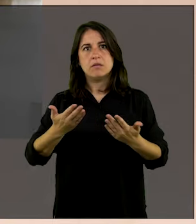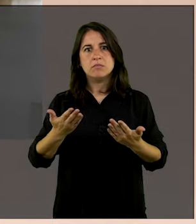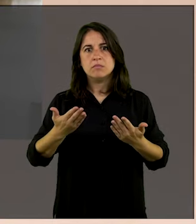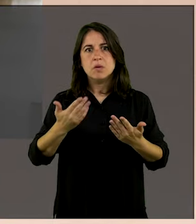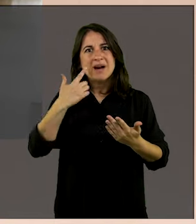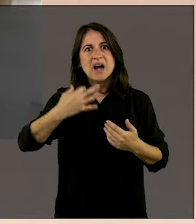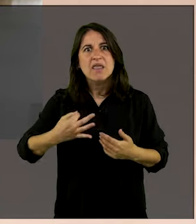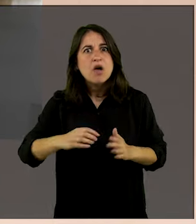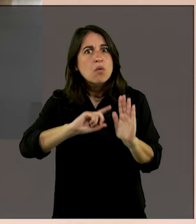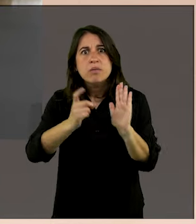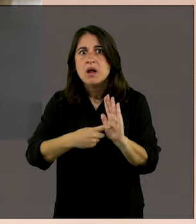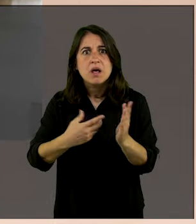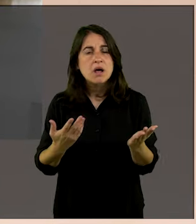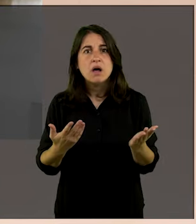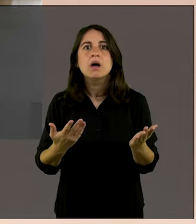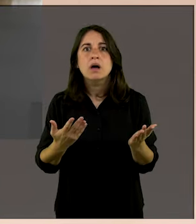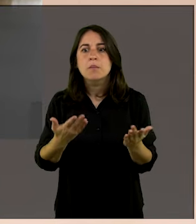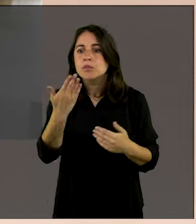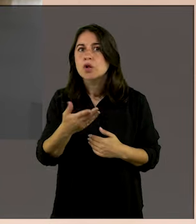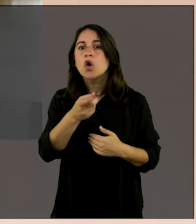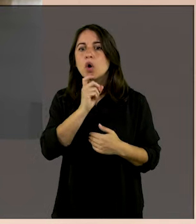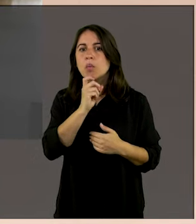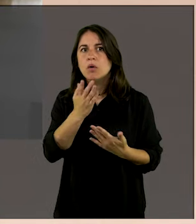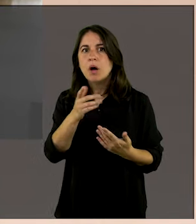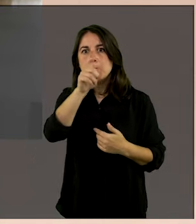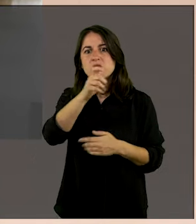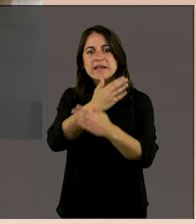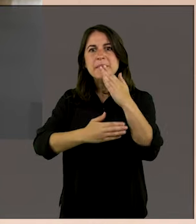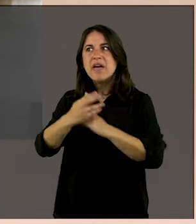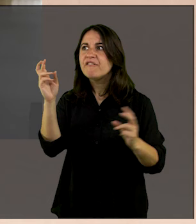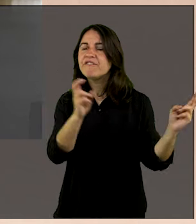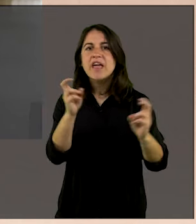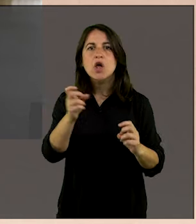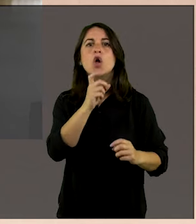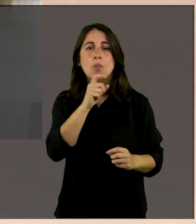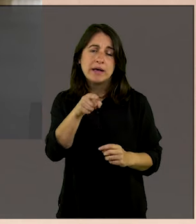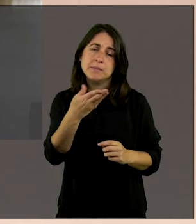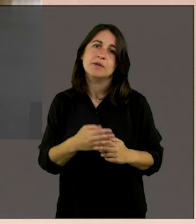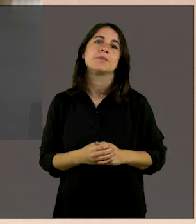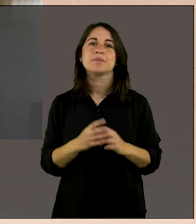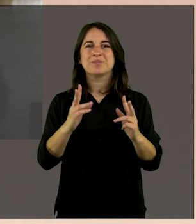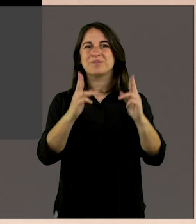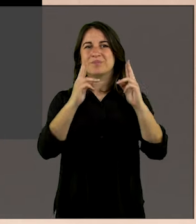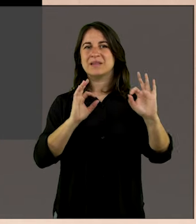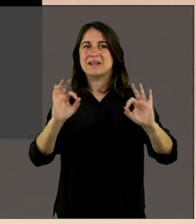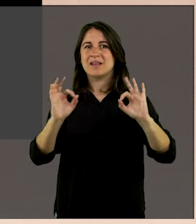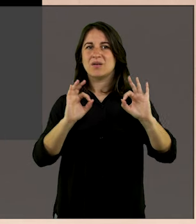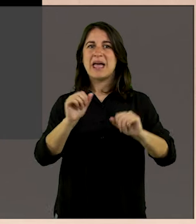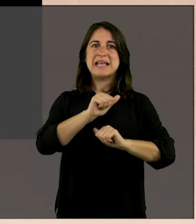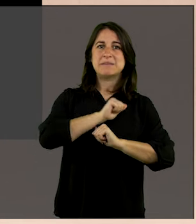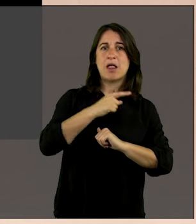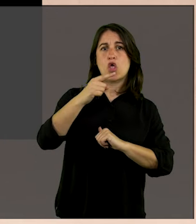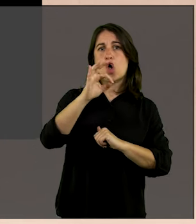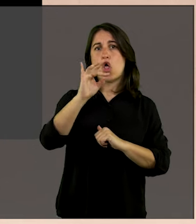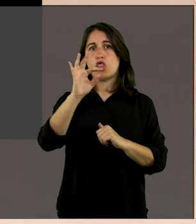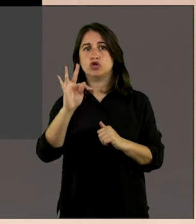trabajar en una realidad plena, que sería cómo hacer que las personas con discapacidad vengan a ver los espectáculos. Fragmento